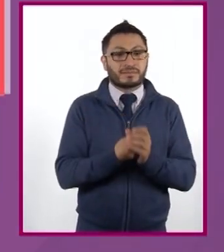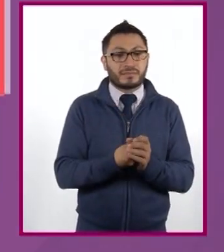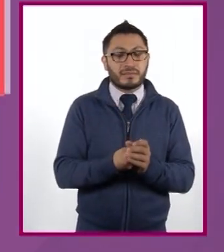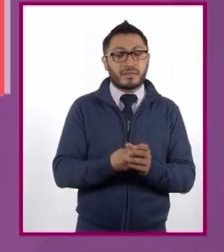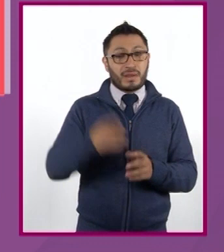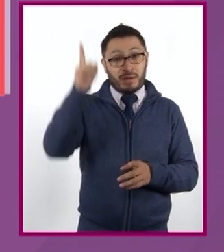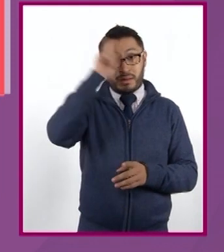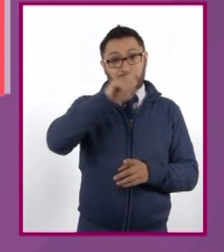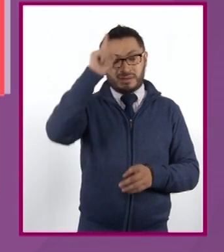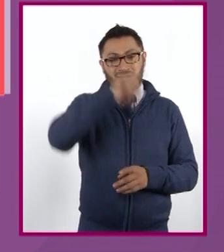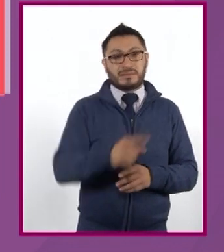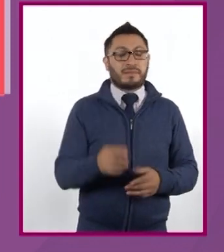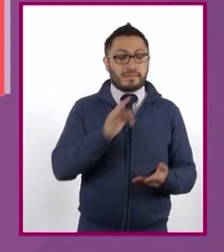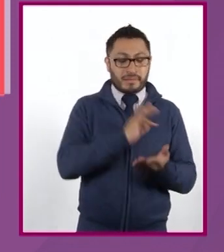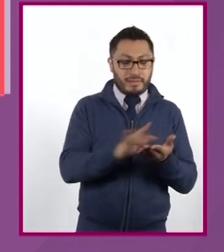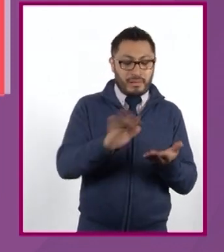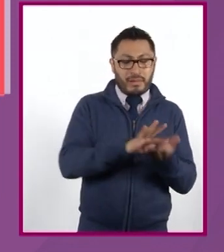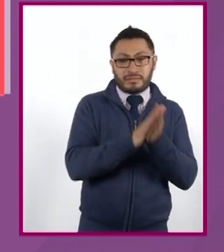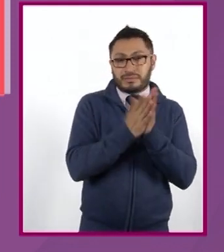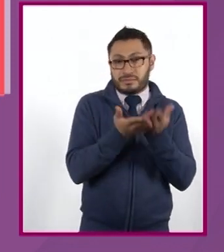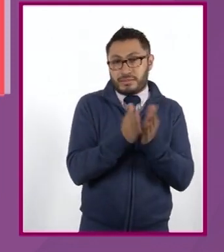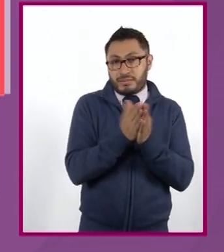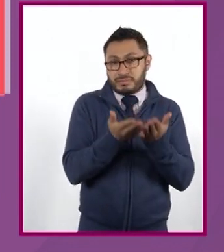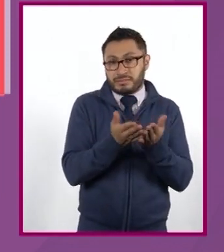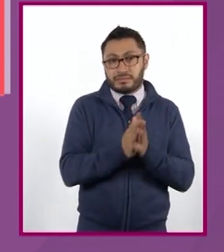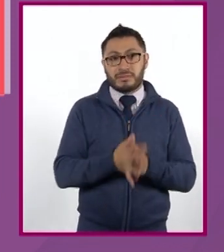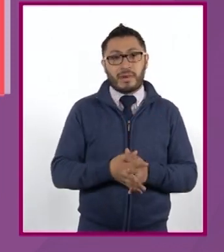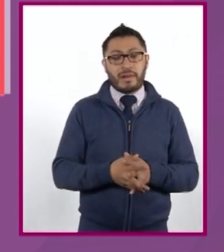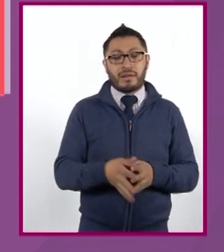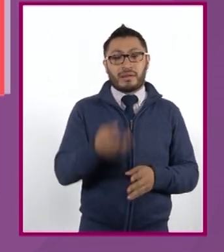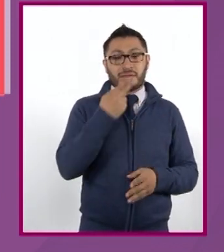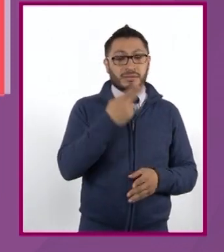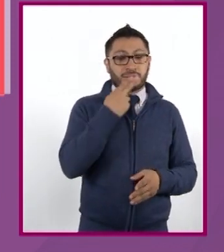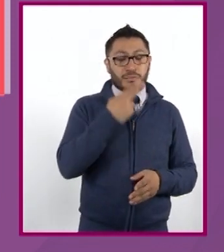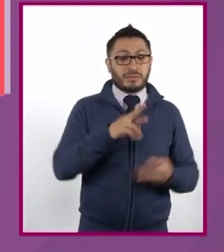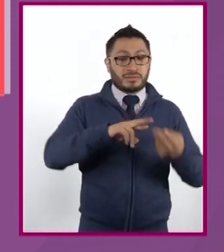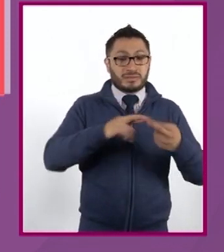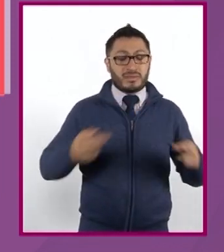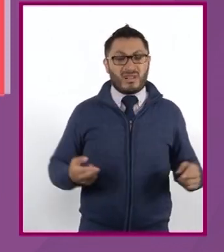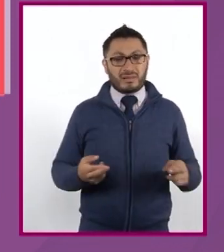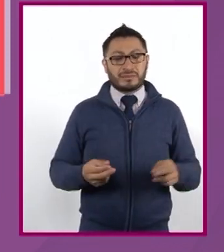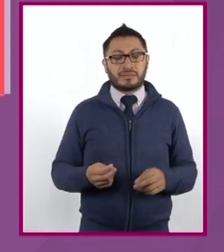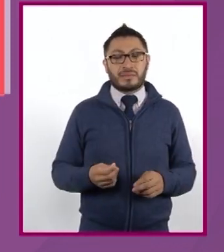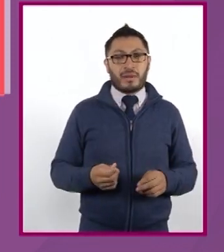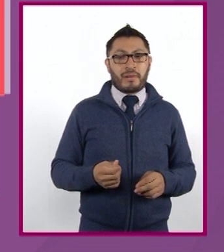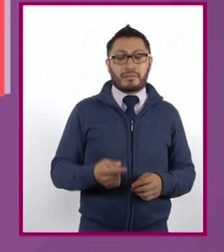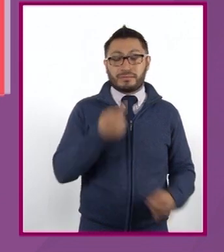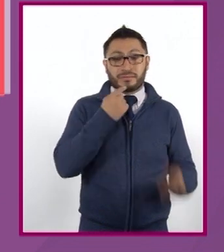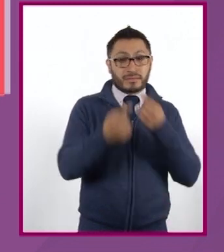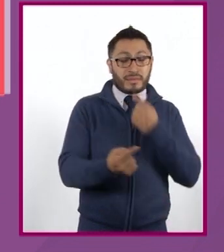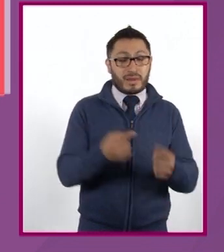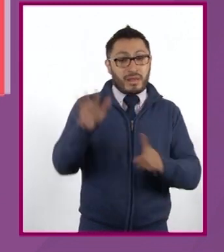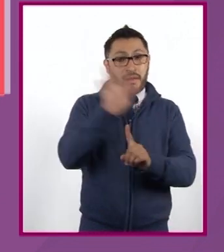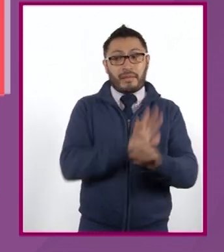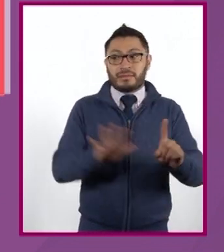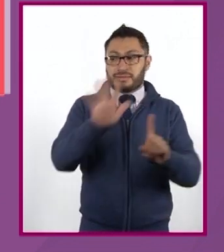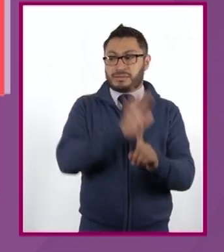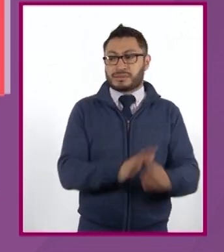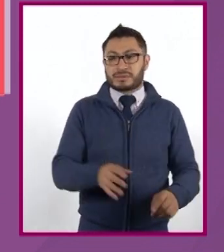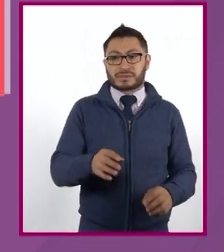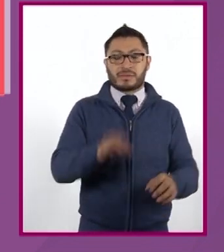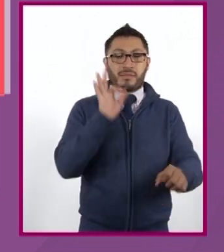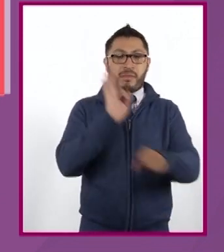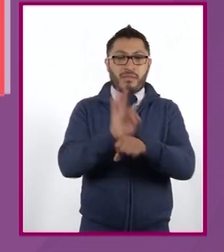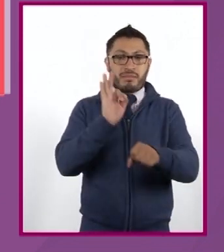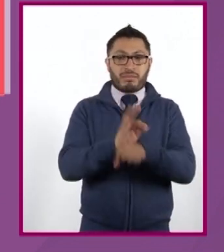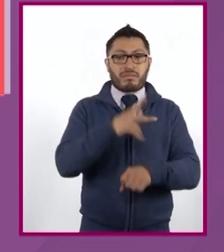sugiero consultar su libro de texto. Utiliza recursos discursivos para persuadir y